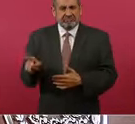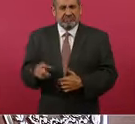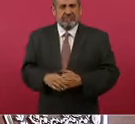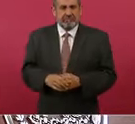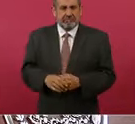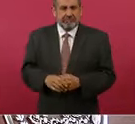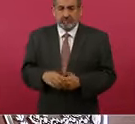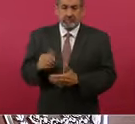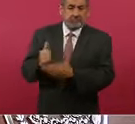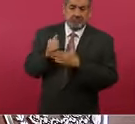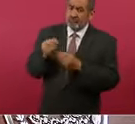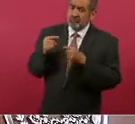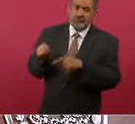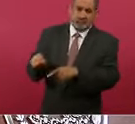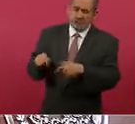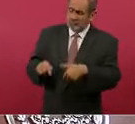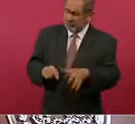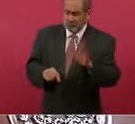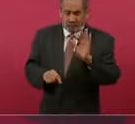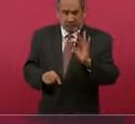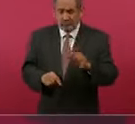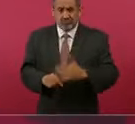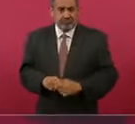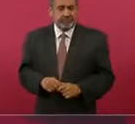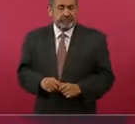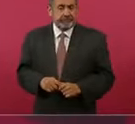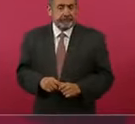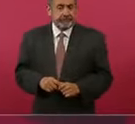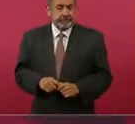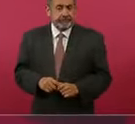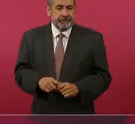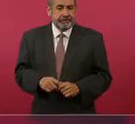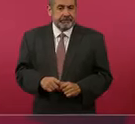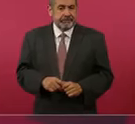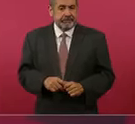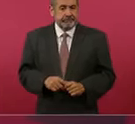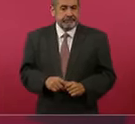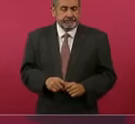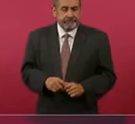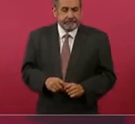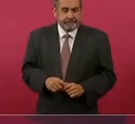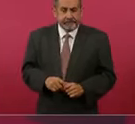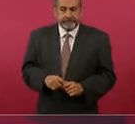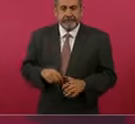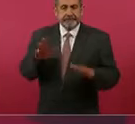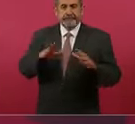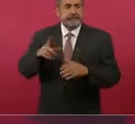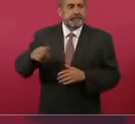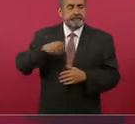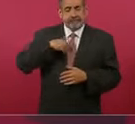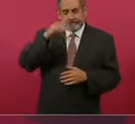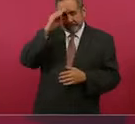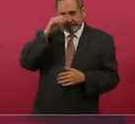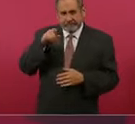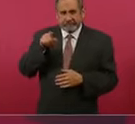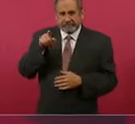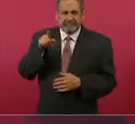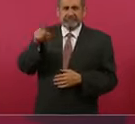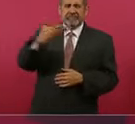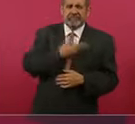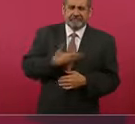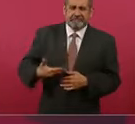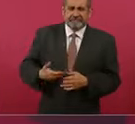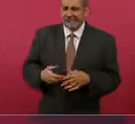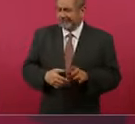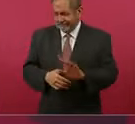Eso nos ha ayudado mucho también, porque se piensa, el presidente, no,